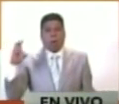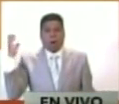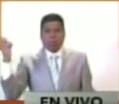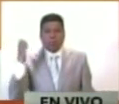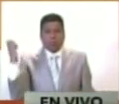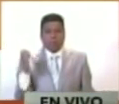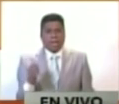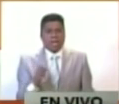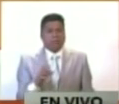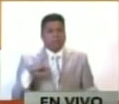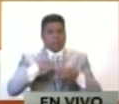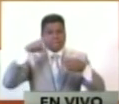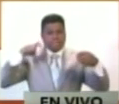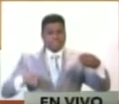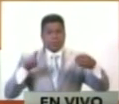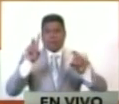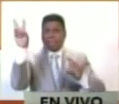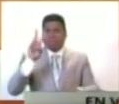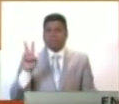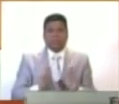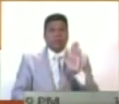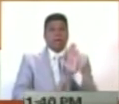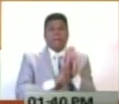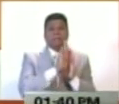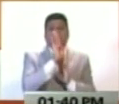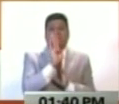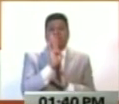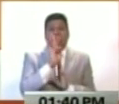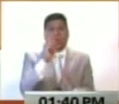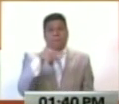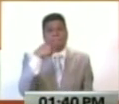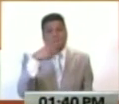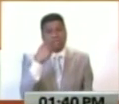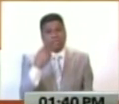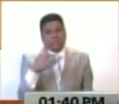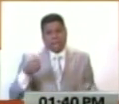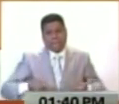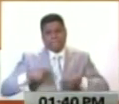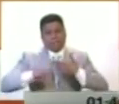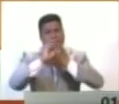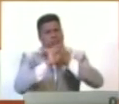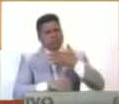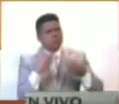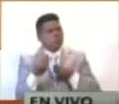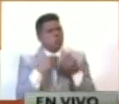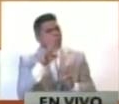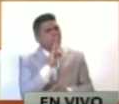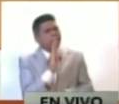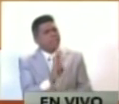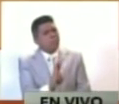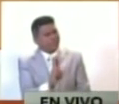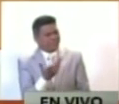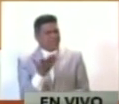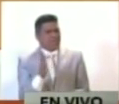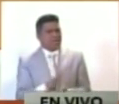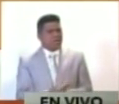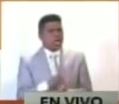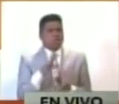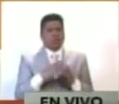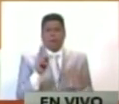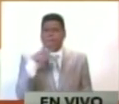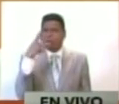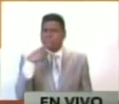incorporar a Venezuela. O sea, están avanzando con políticas del Mercosur. Por eso estoy preguntando cómo se resuelve esto políticamente, más